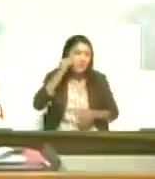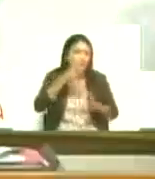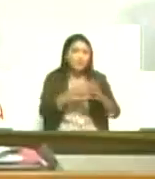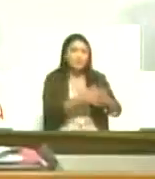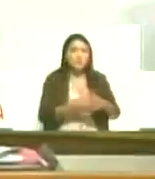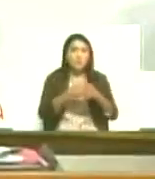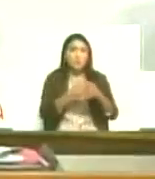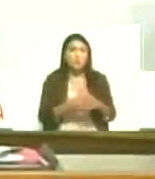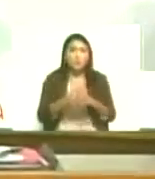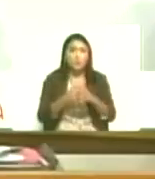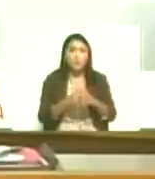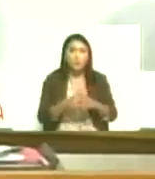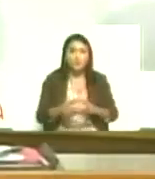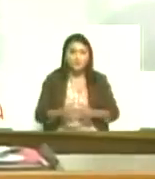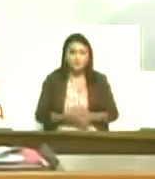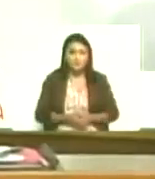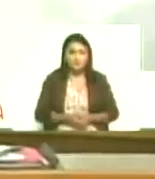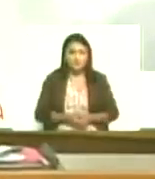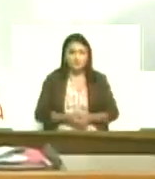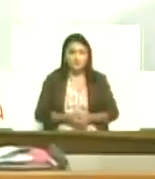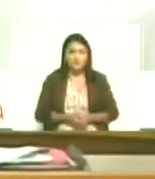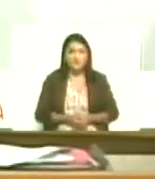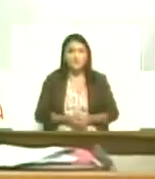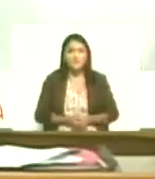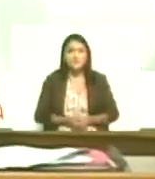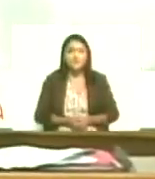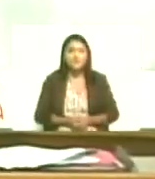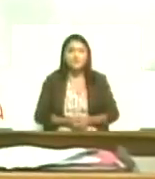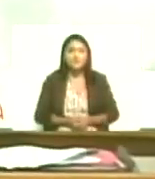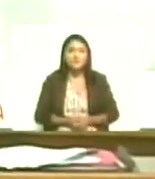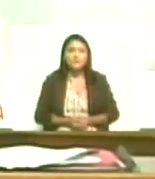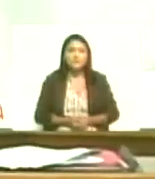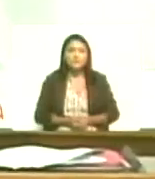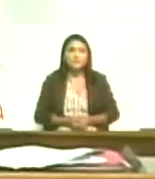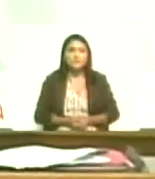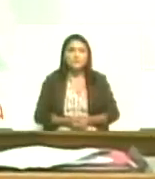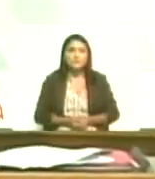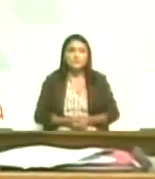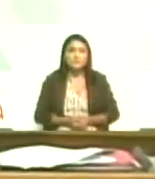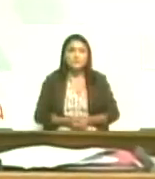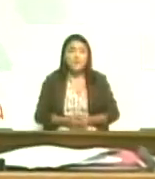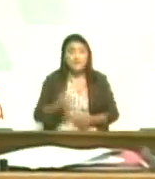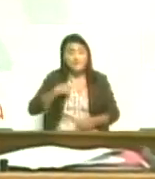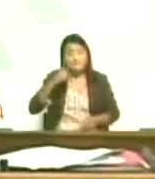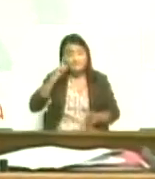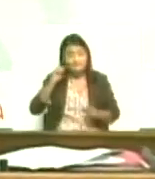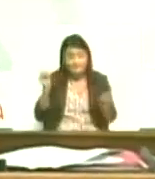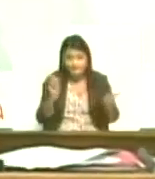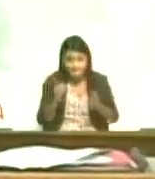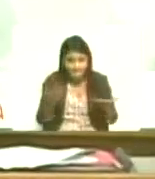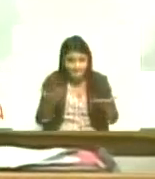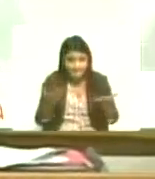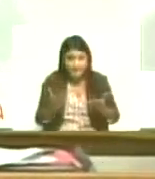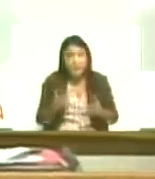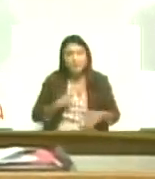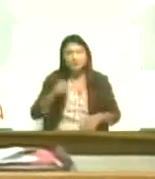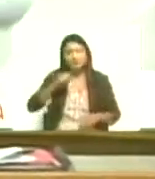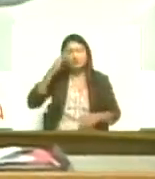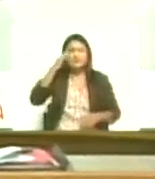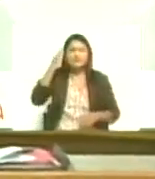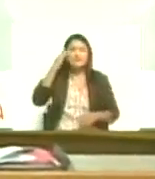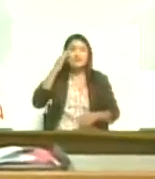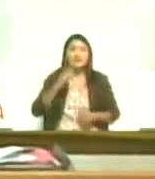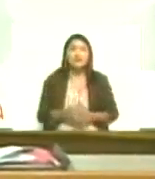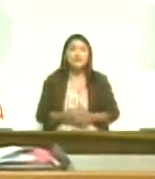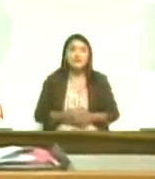Monroe, América para ellos, para los americanos. Yo no sé, o mejor dicho, sí lo sé,